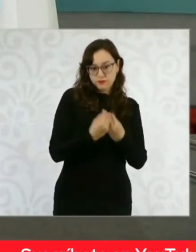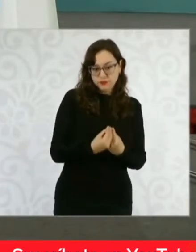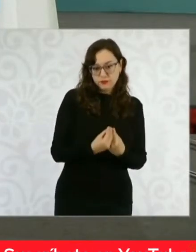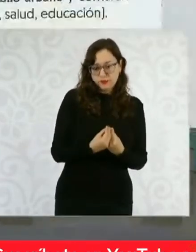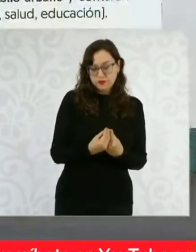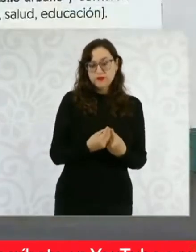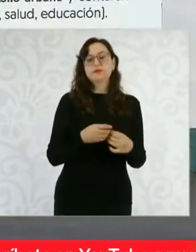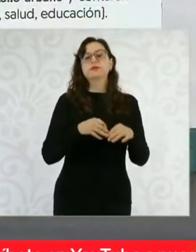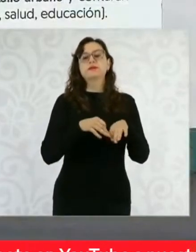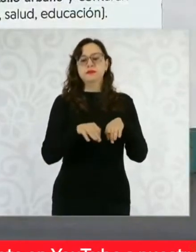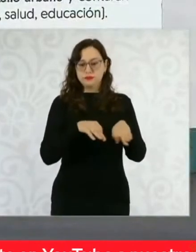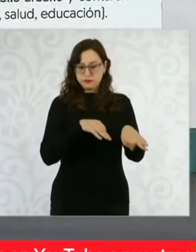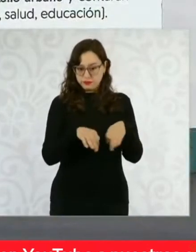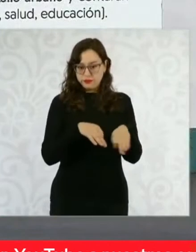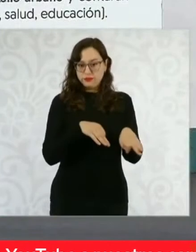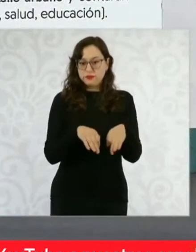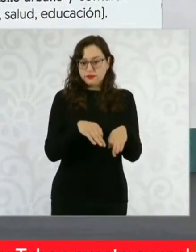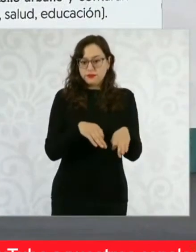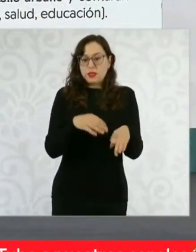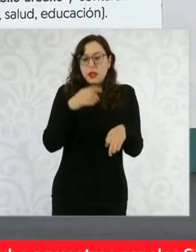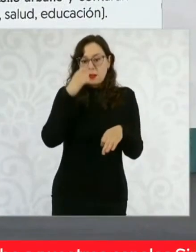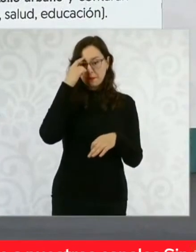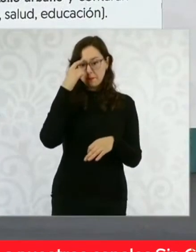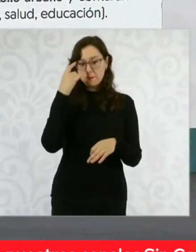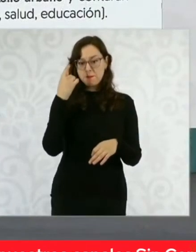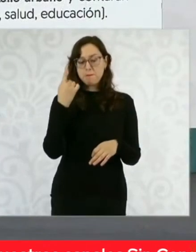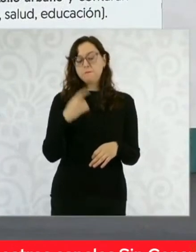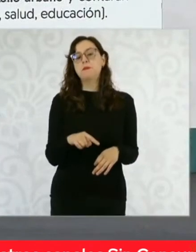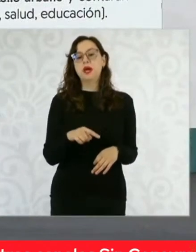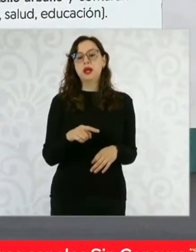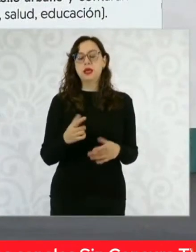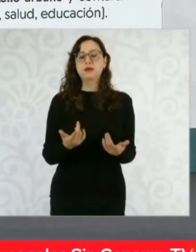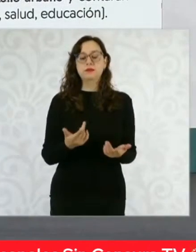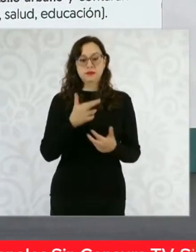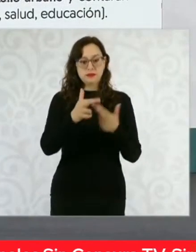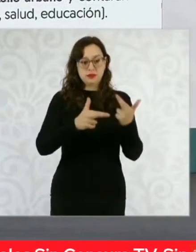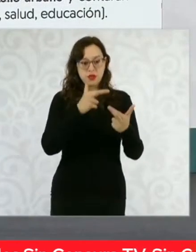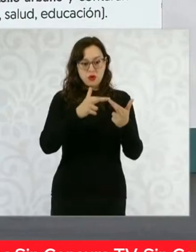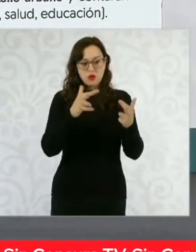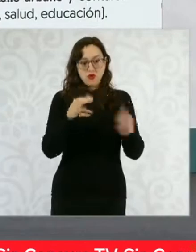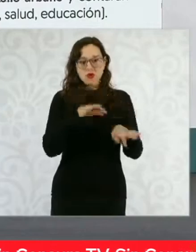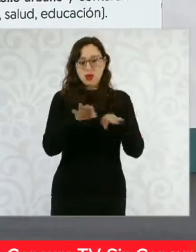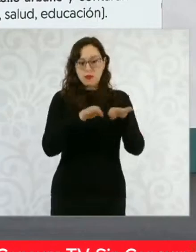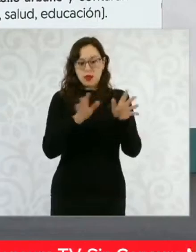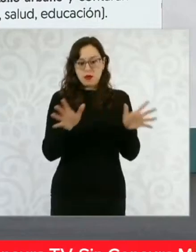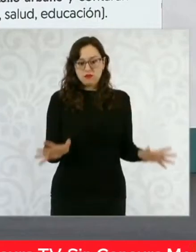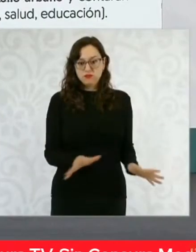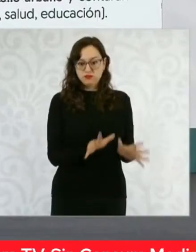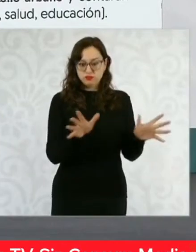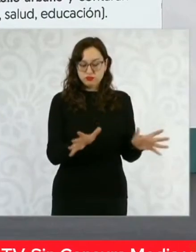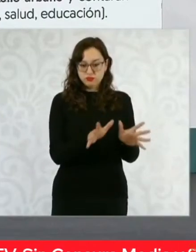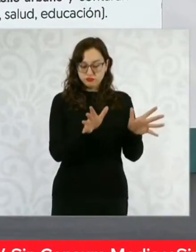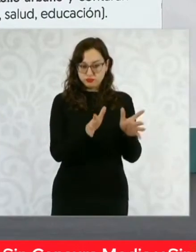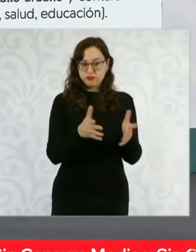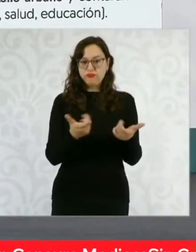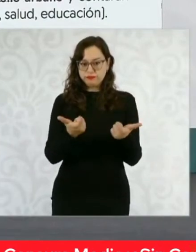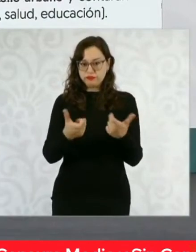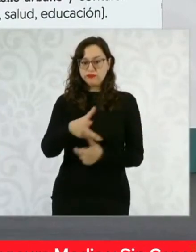estados, coadyuvando al crecimiento regional y por ende a la economía